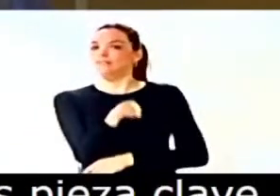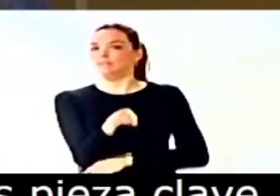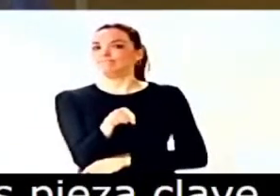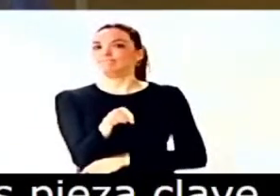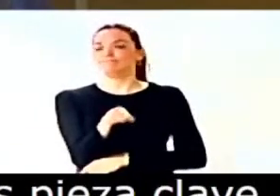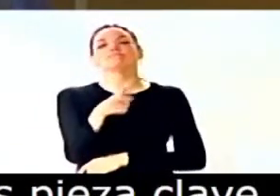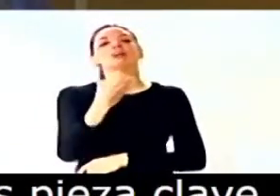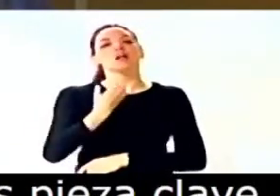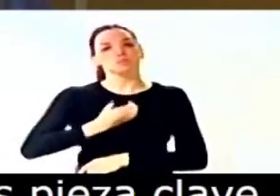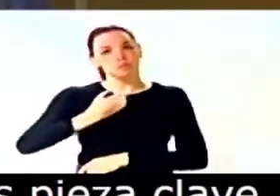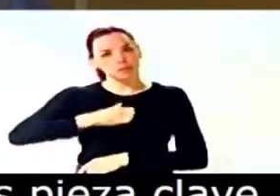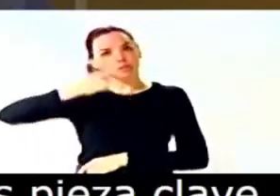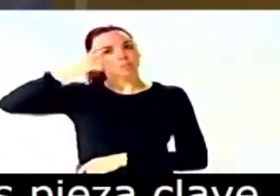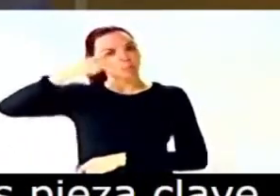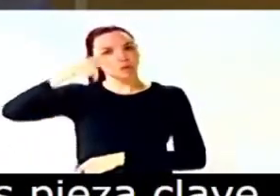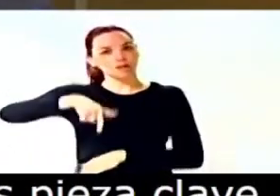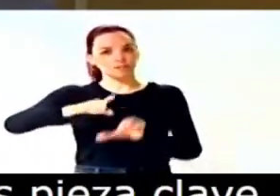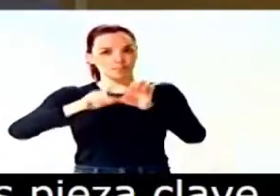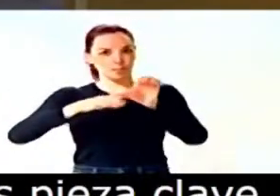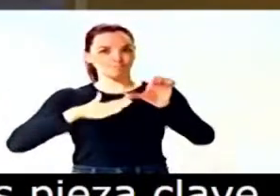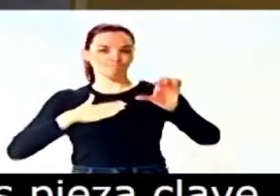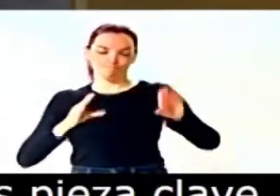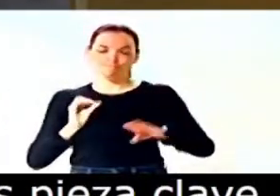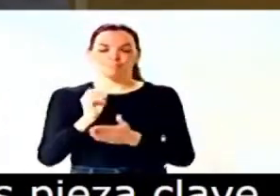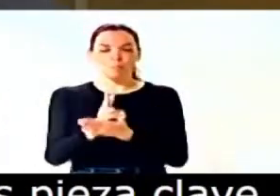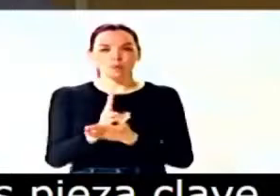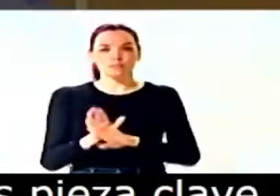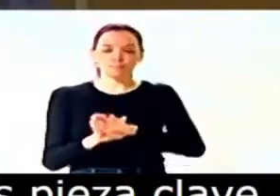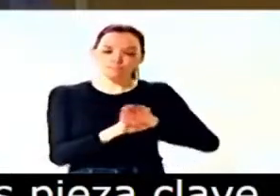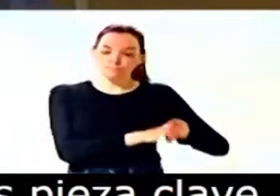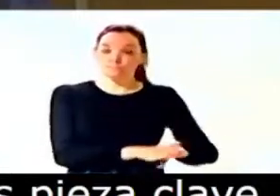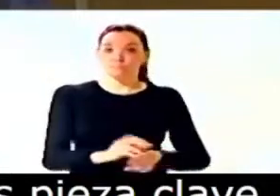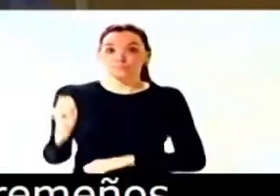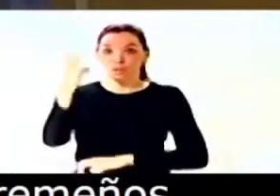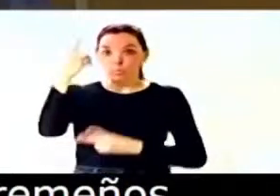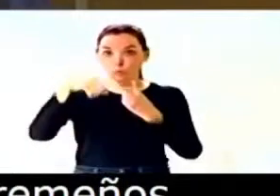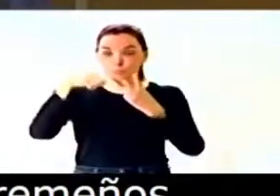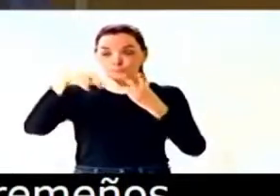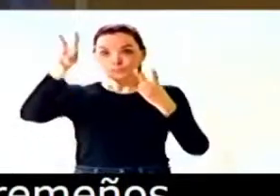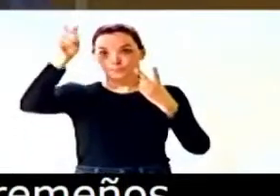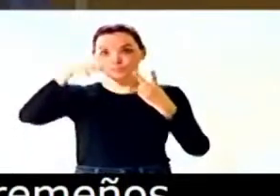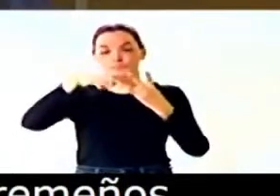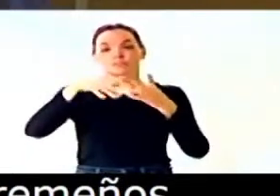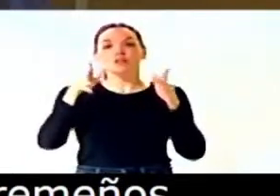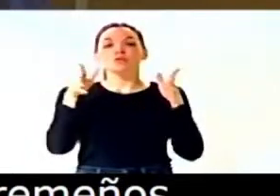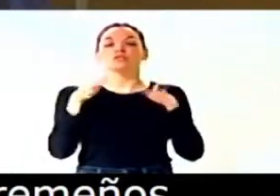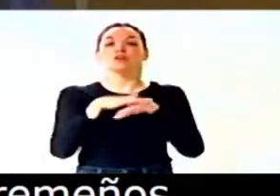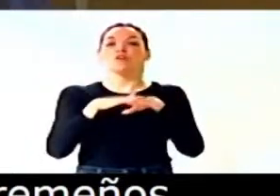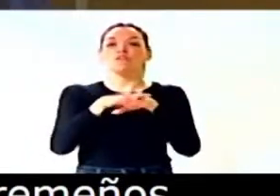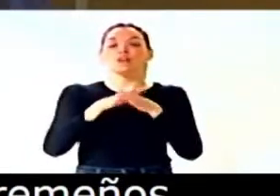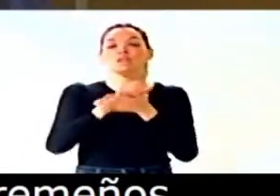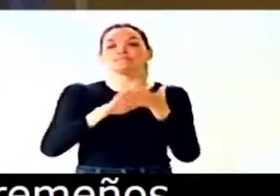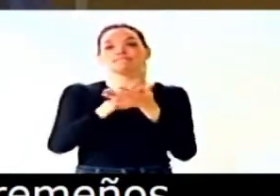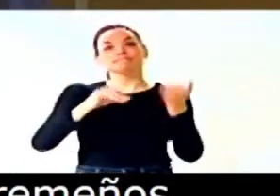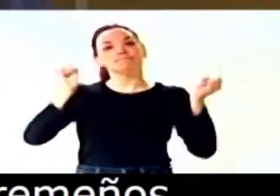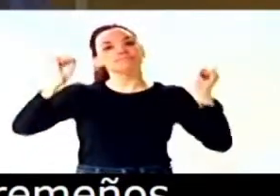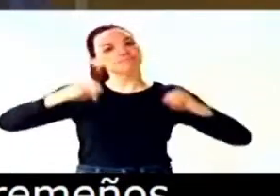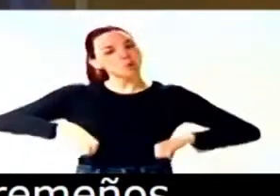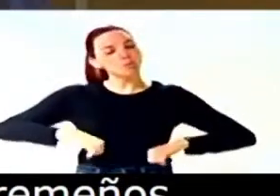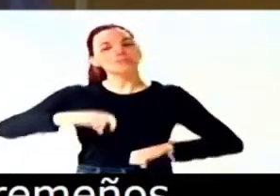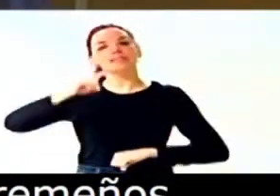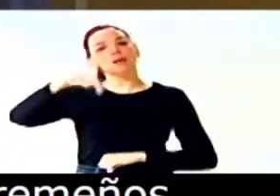los ayuntamientos extremeños. En segundo lugar, en el Consejo de Gobierno también hoy